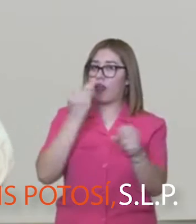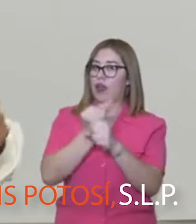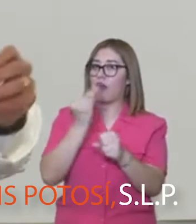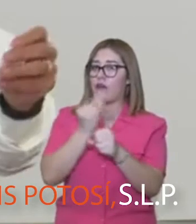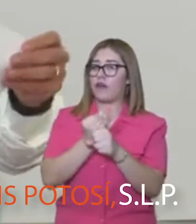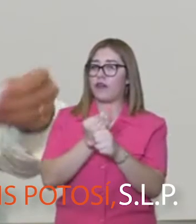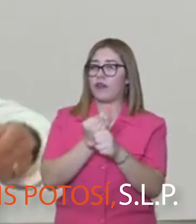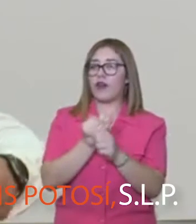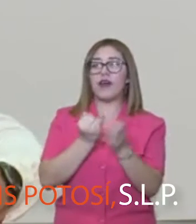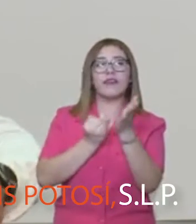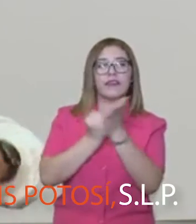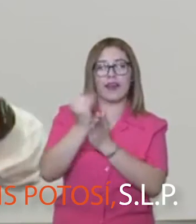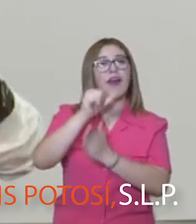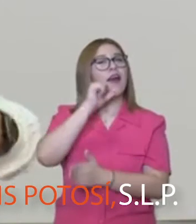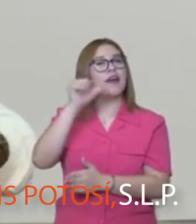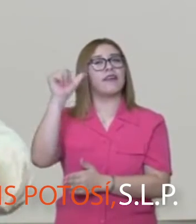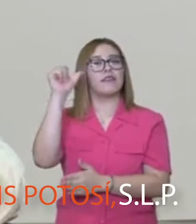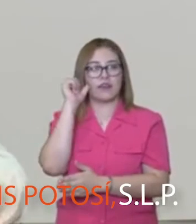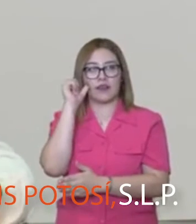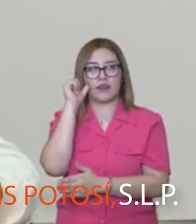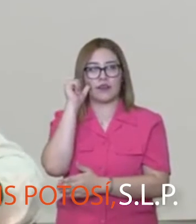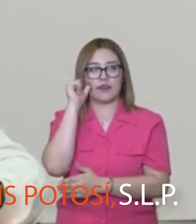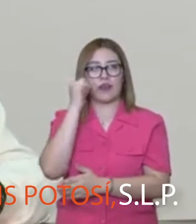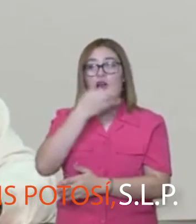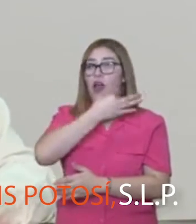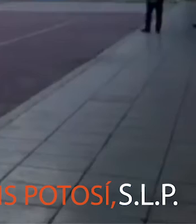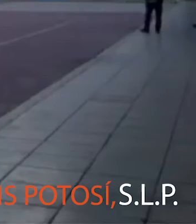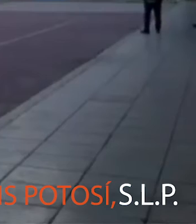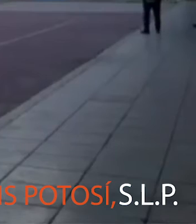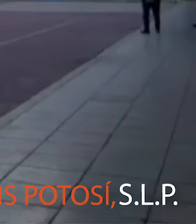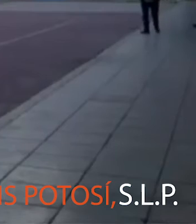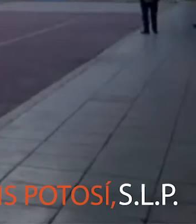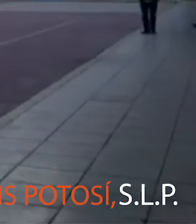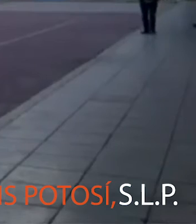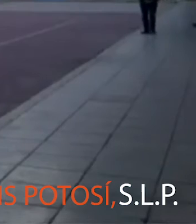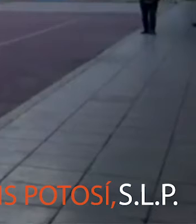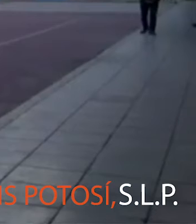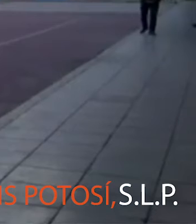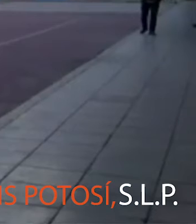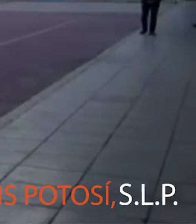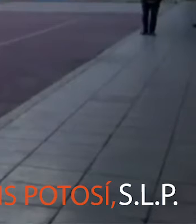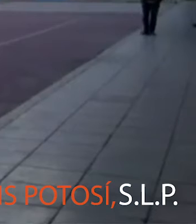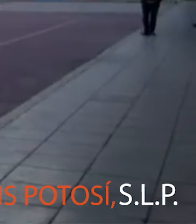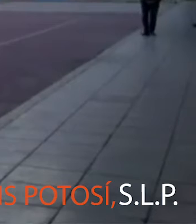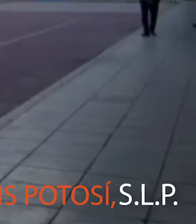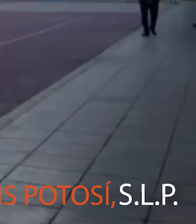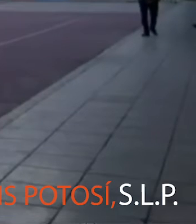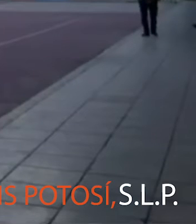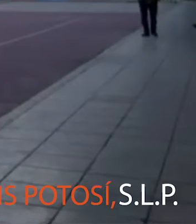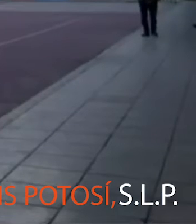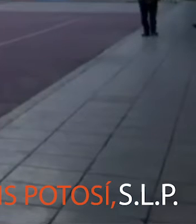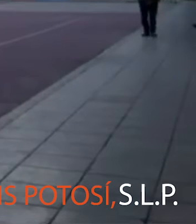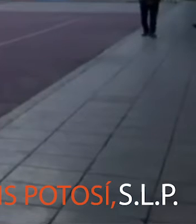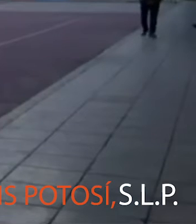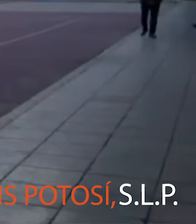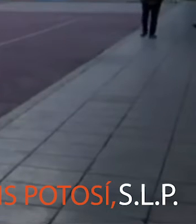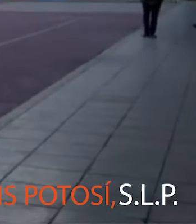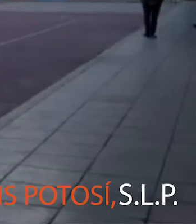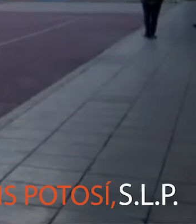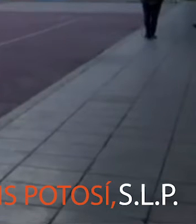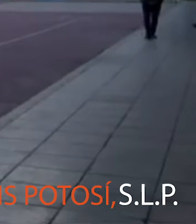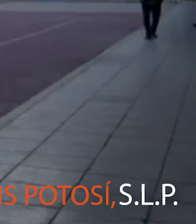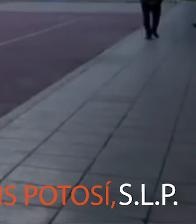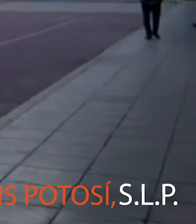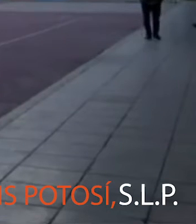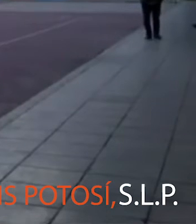en San Luis Potosí no habrá un regreso presencial a las aulas durante junio, ya que se fortalecerá la educación a distancia a través